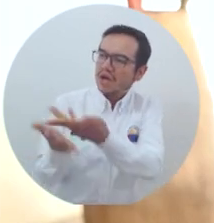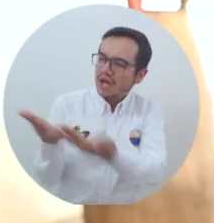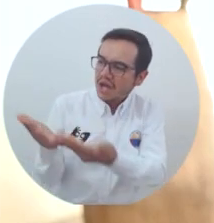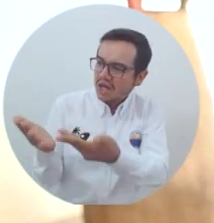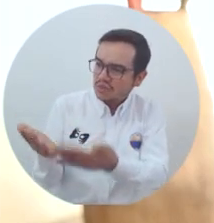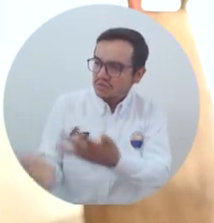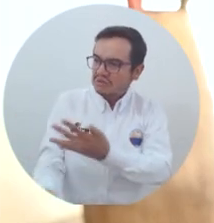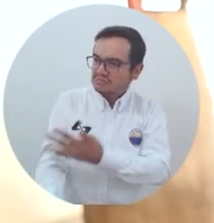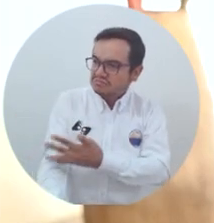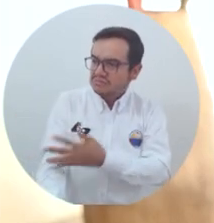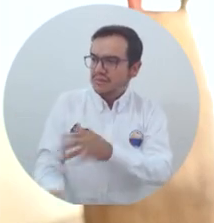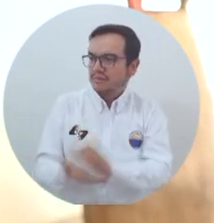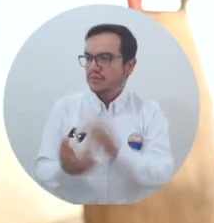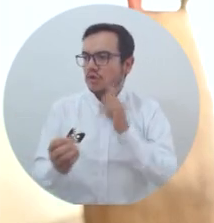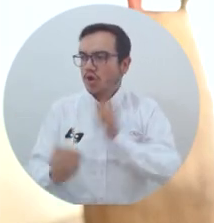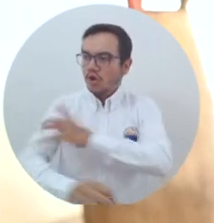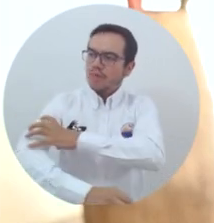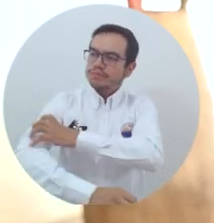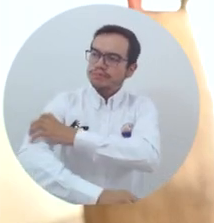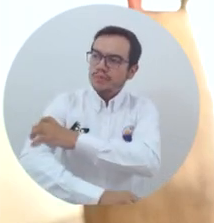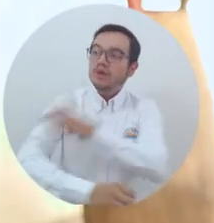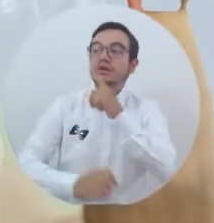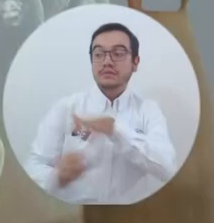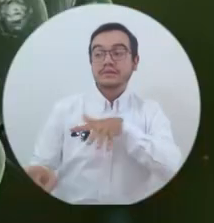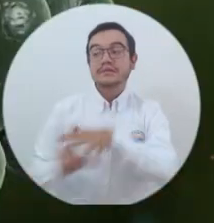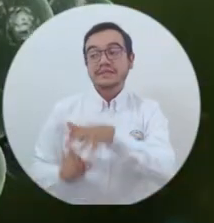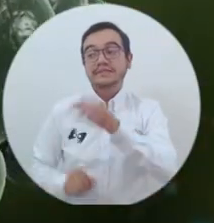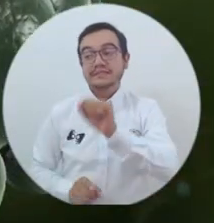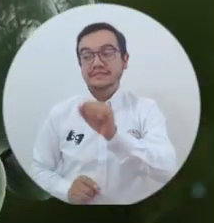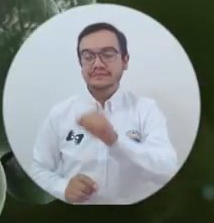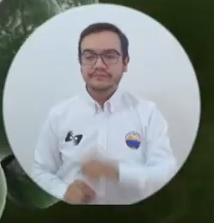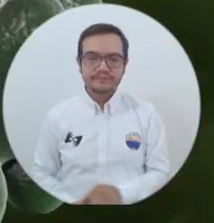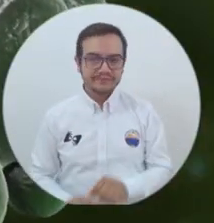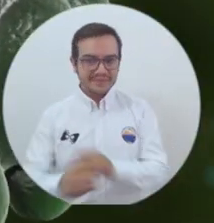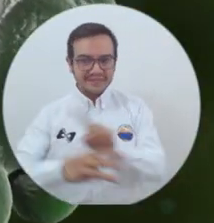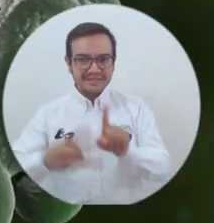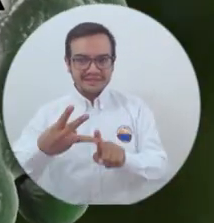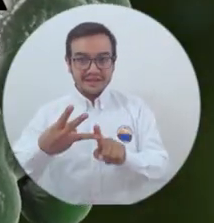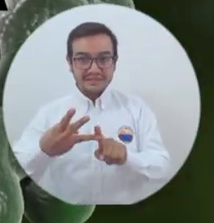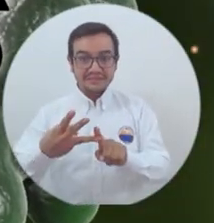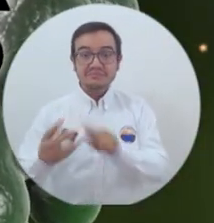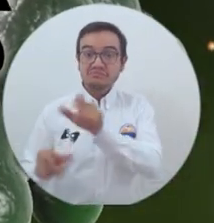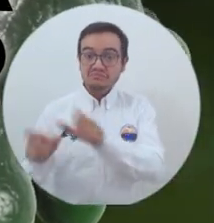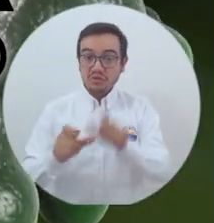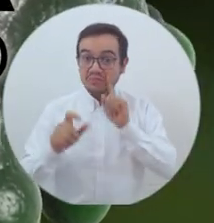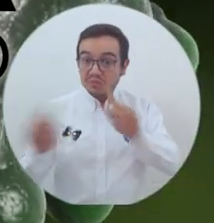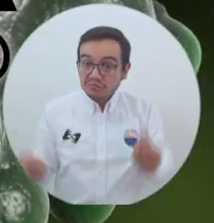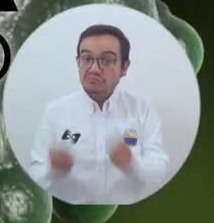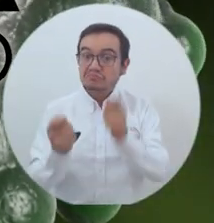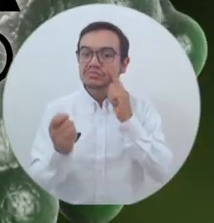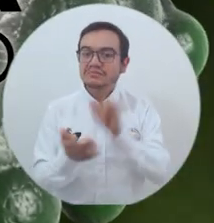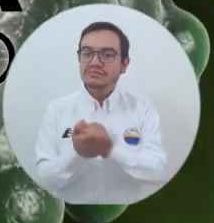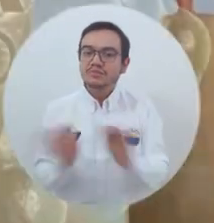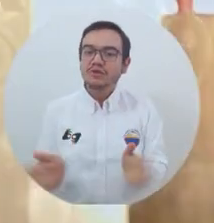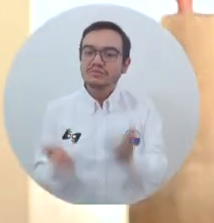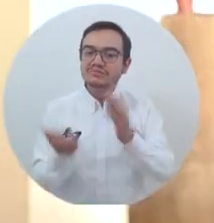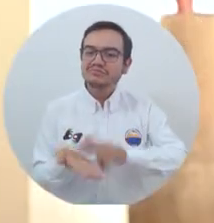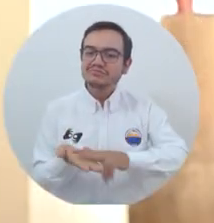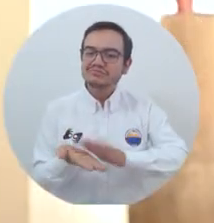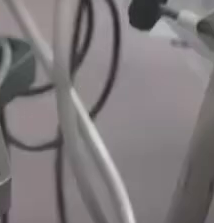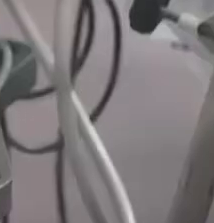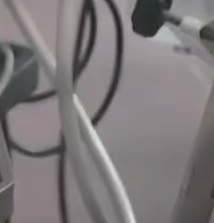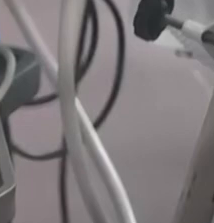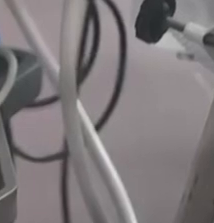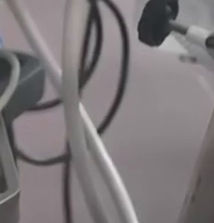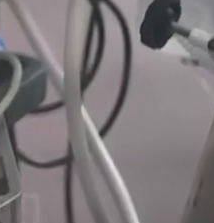diabetes, la hipertensión, sí tienen un riesgo adicional. 3. La gente se cura de la enfermedad.